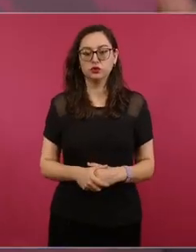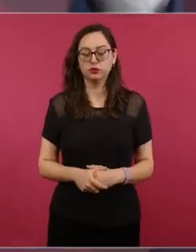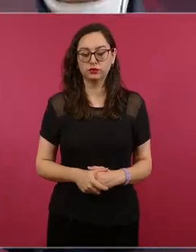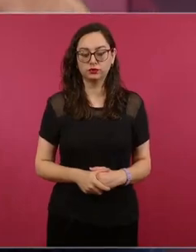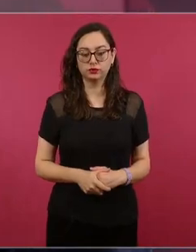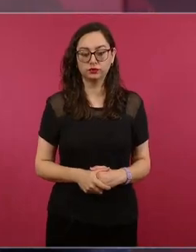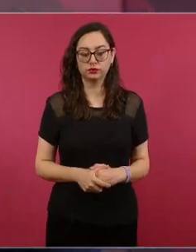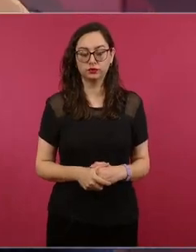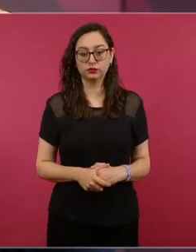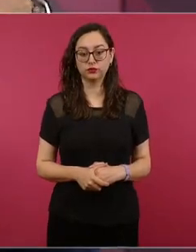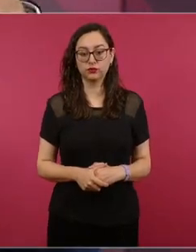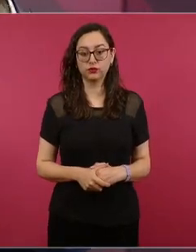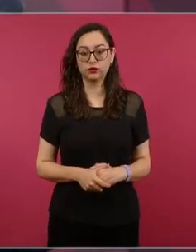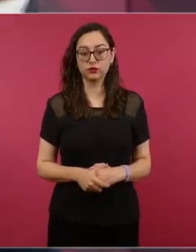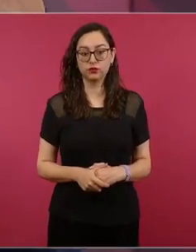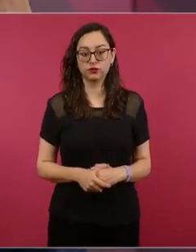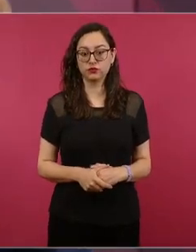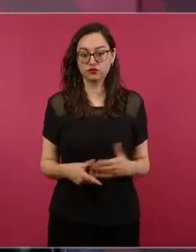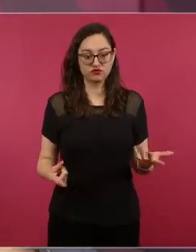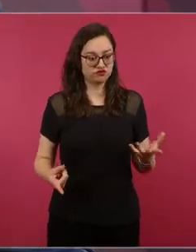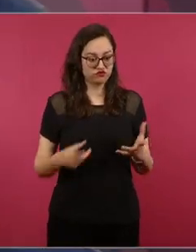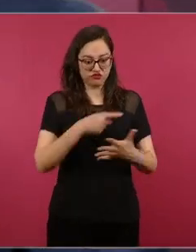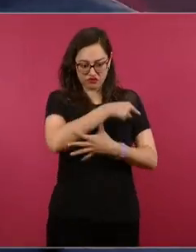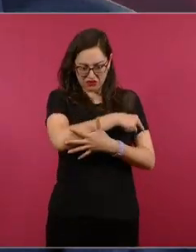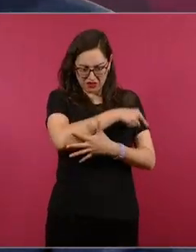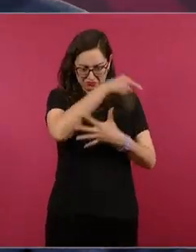Es un compendio de mentiras